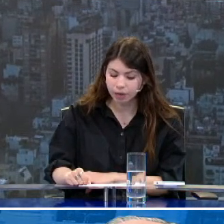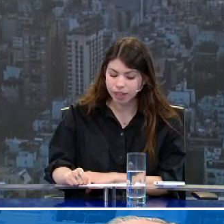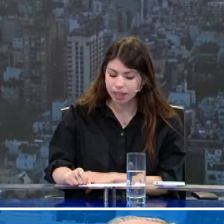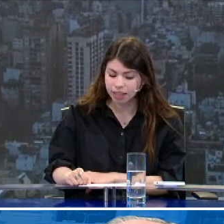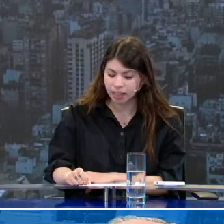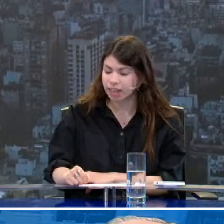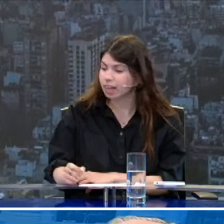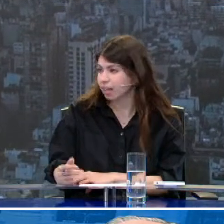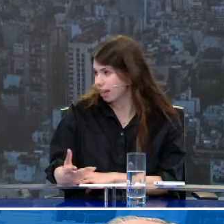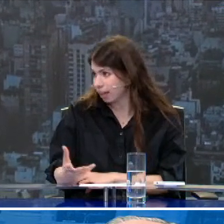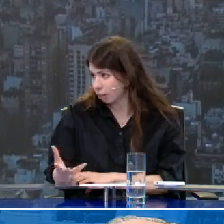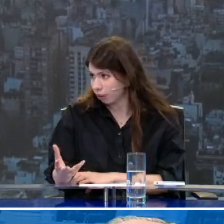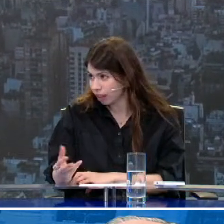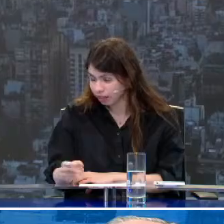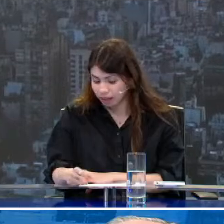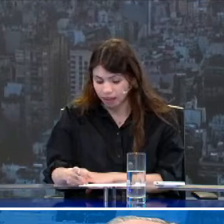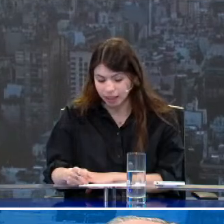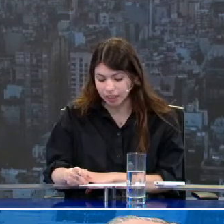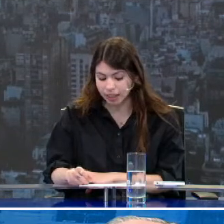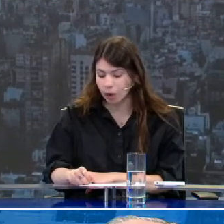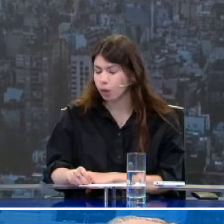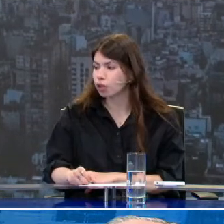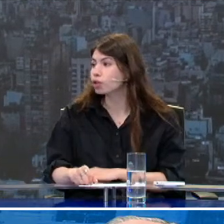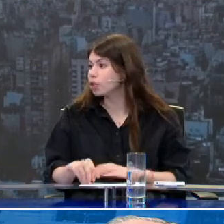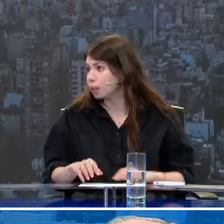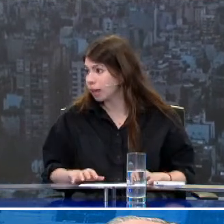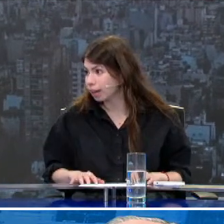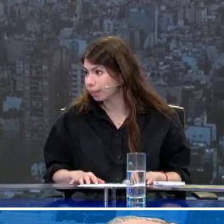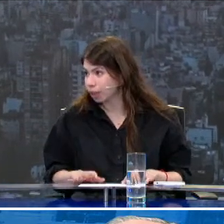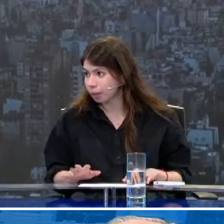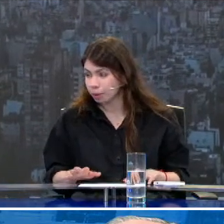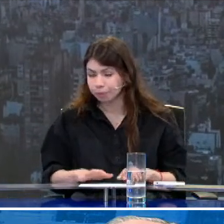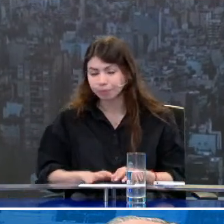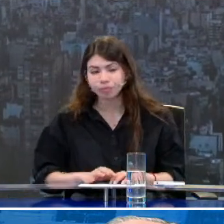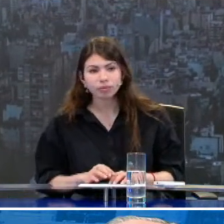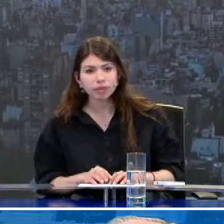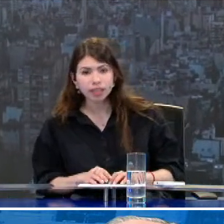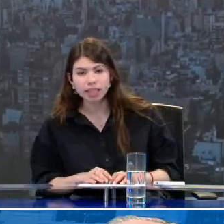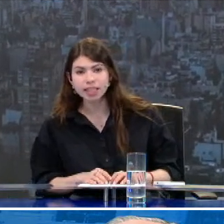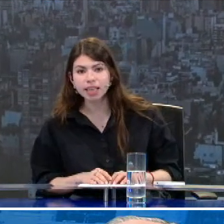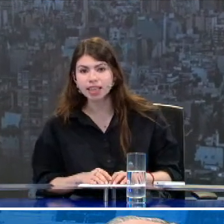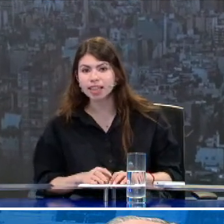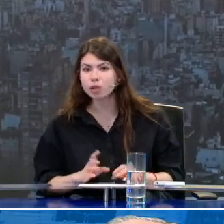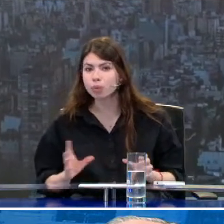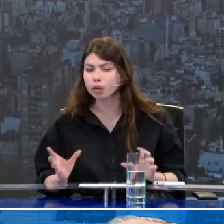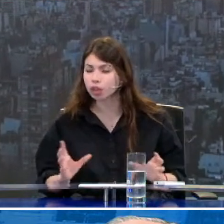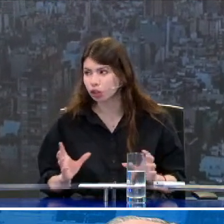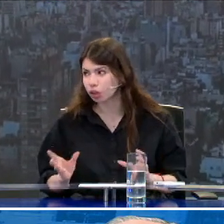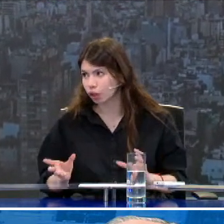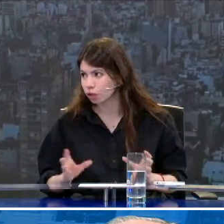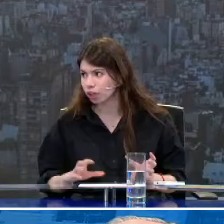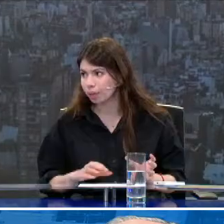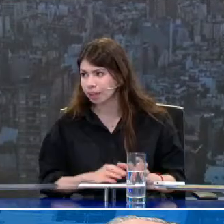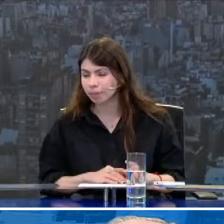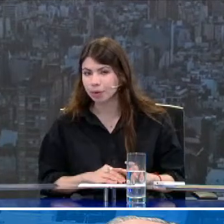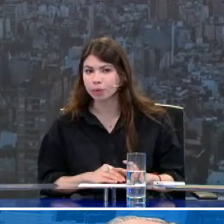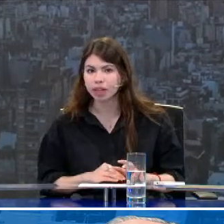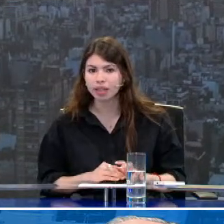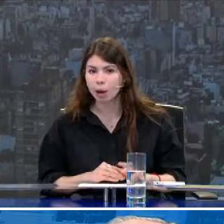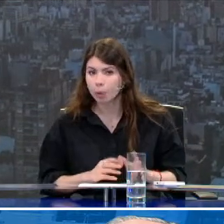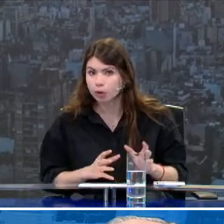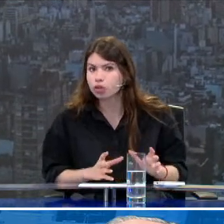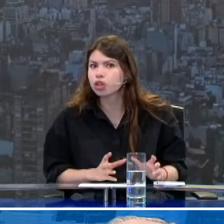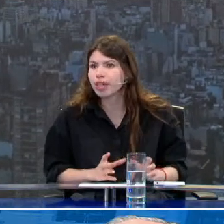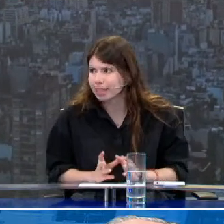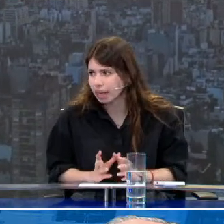el Frente de Izquierda, que el FIT y que la Coalición Cívica, por ejemplo. Así que tenés un poco de todo, no solamente preguntas